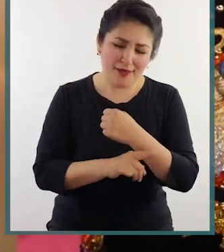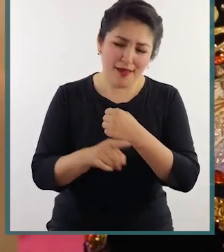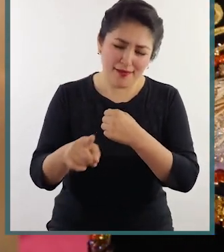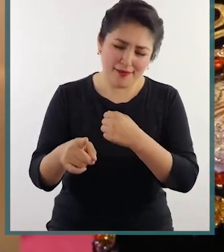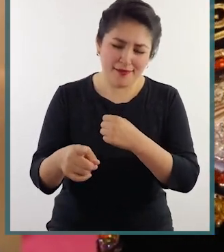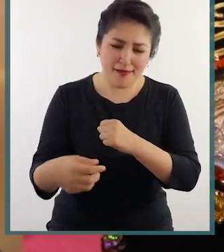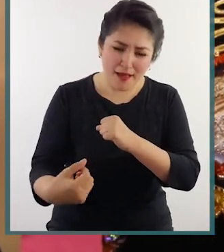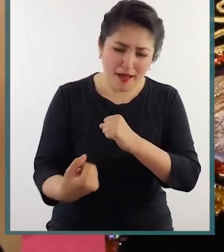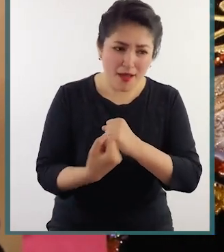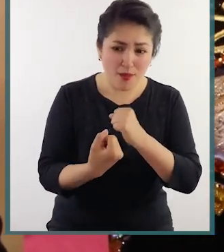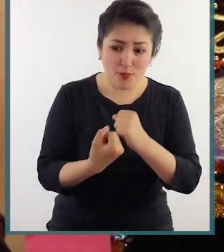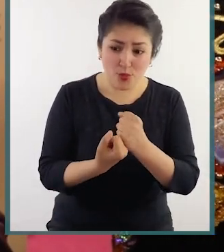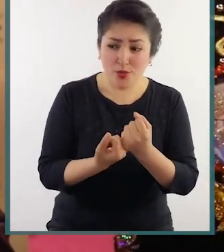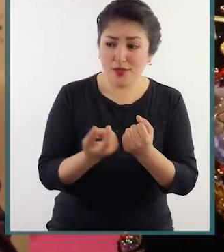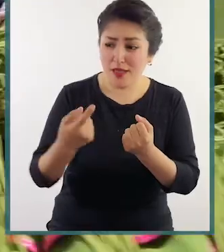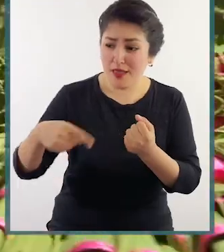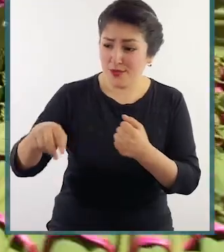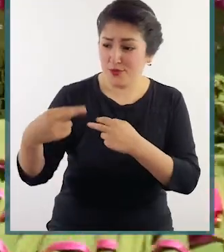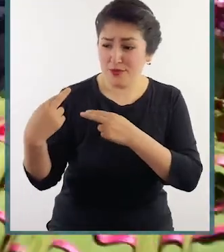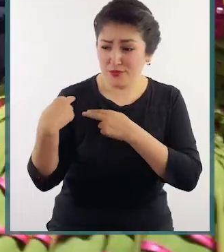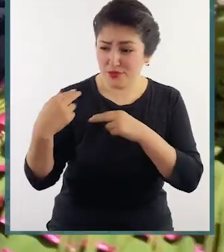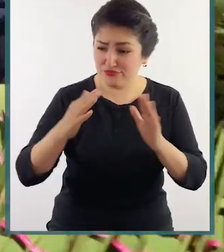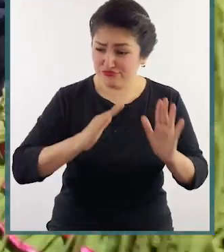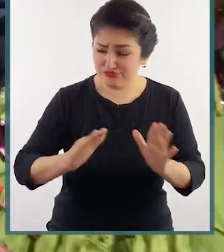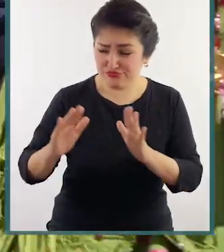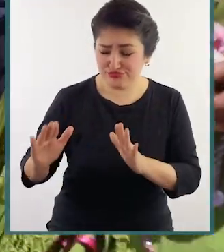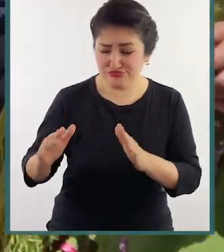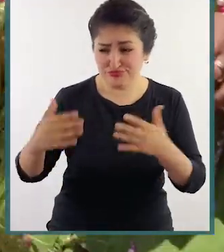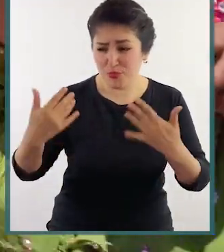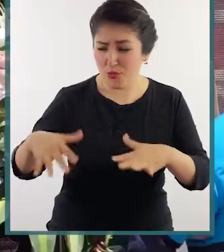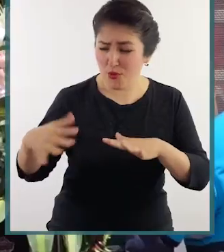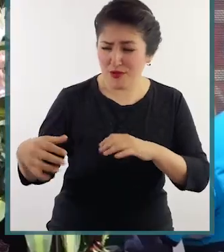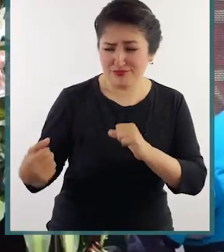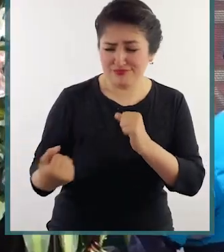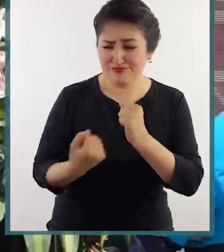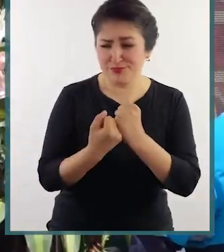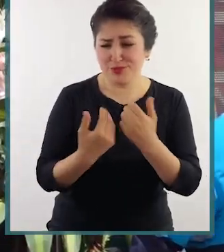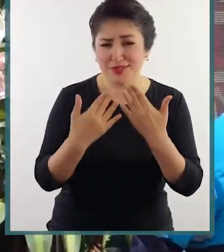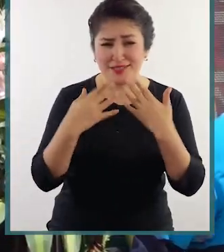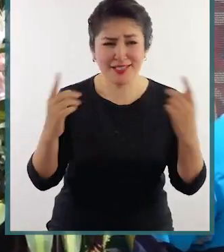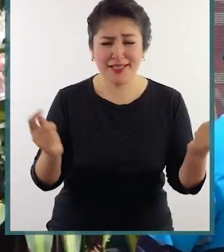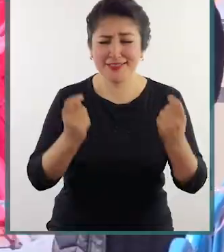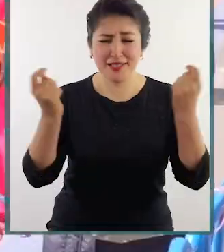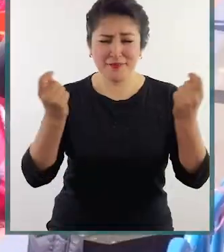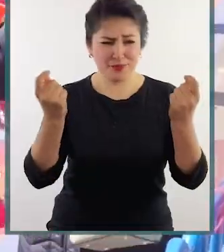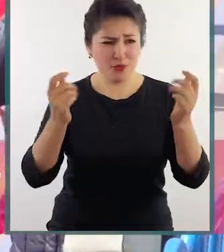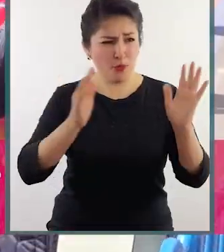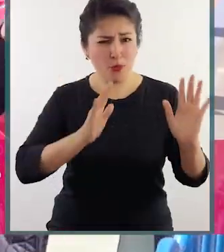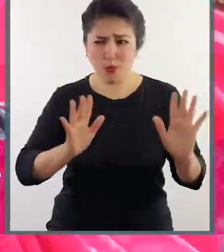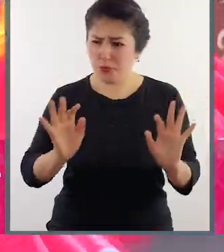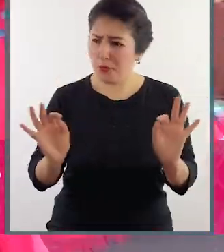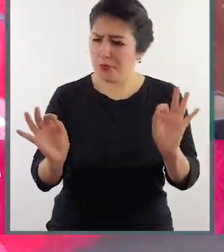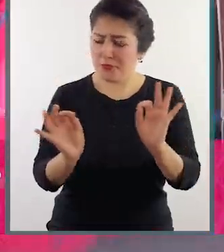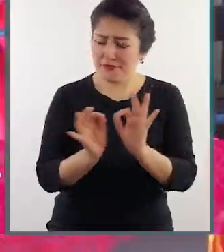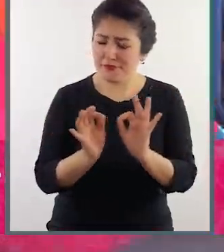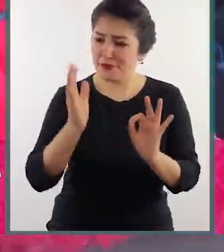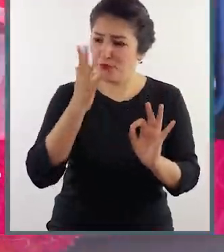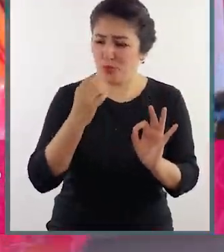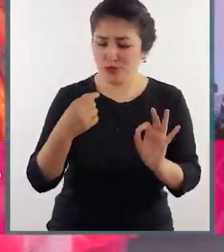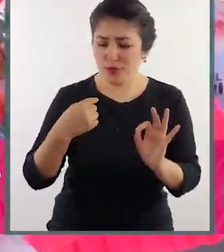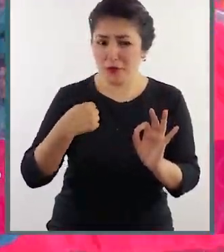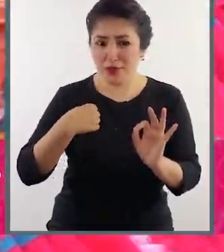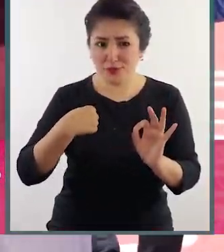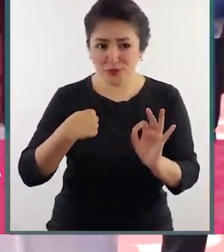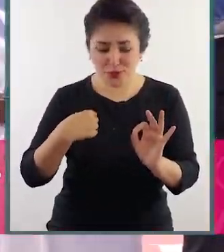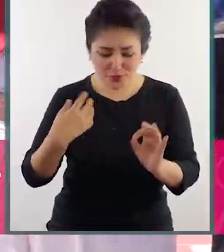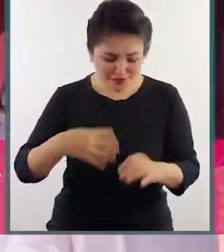Y agradecido con los restantes, con los organizadores que hicieron de esta festividad una festividad muy organizada, muy bonita. Y me